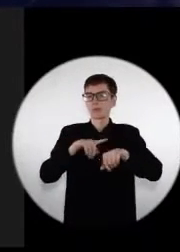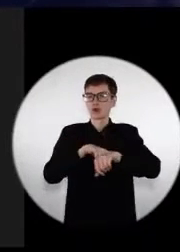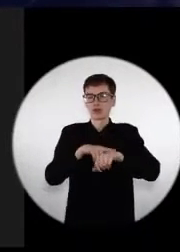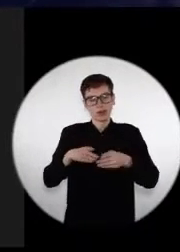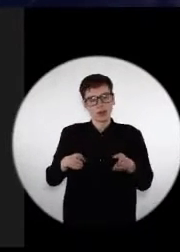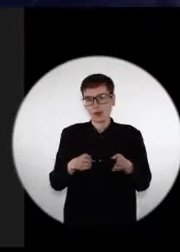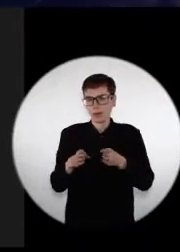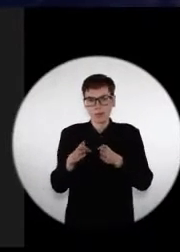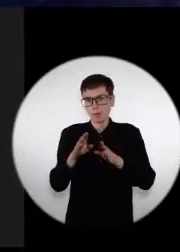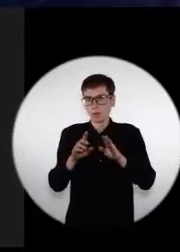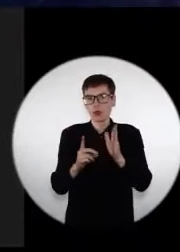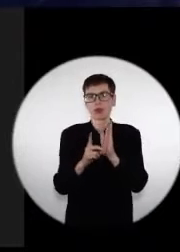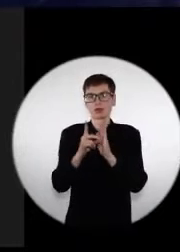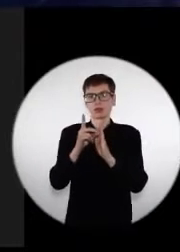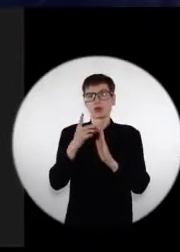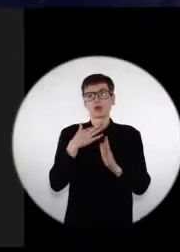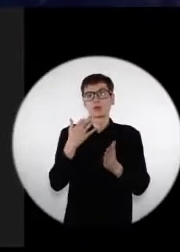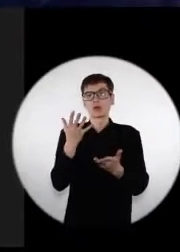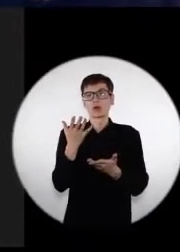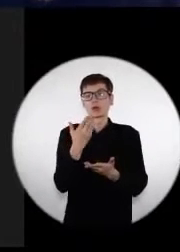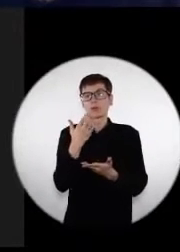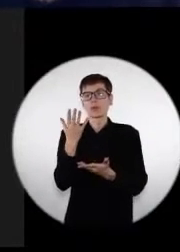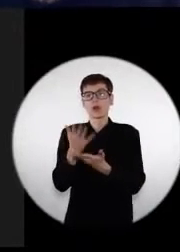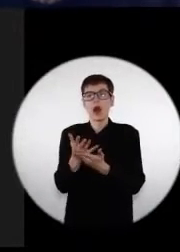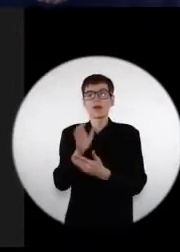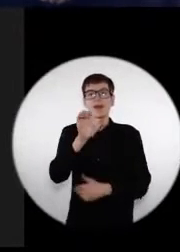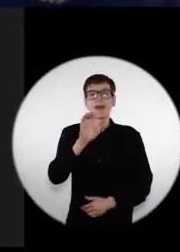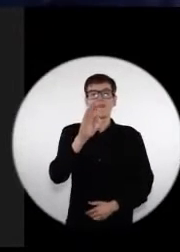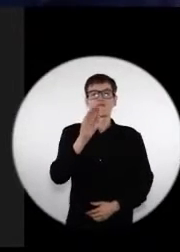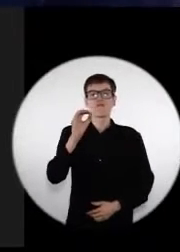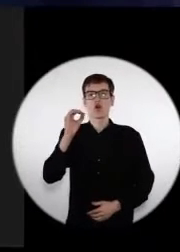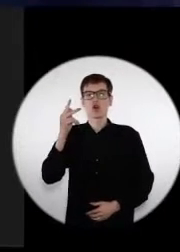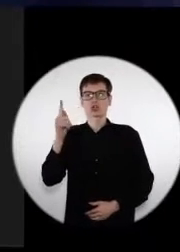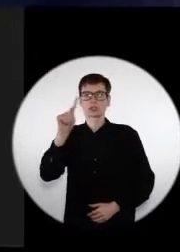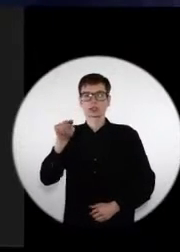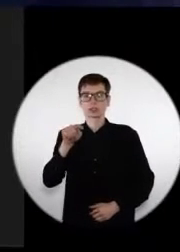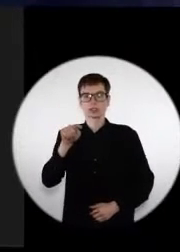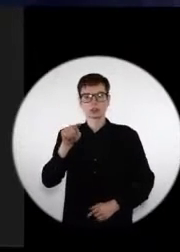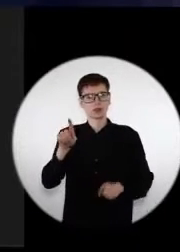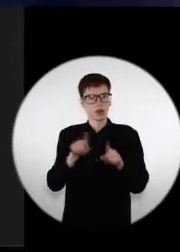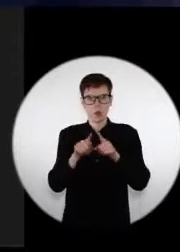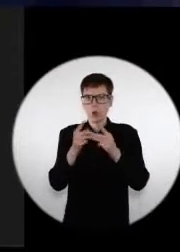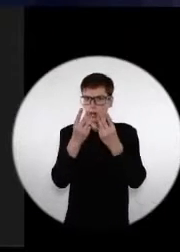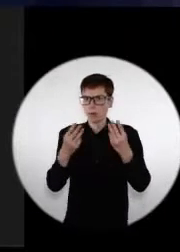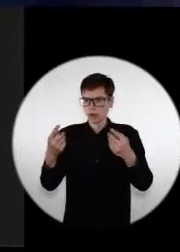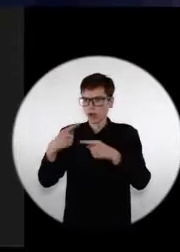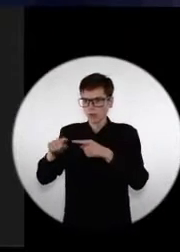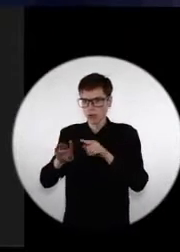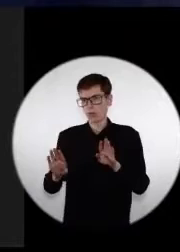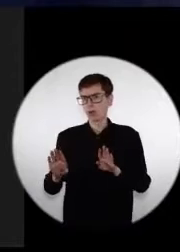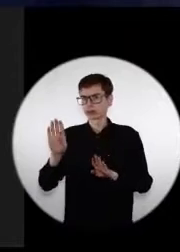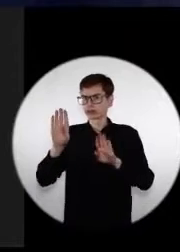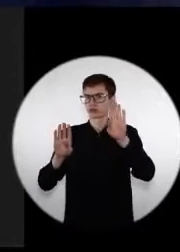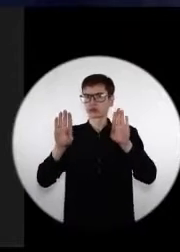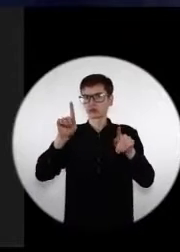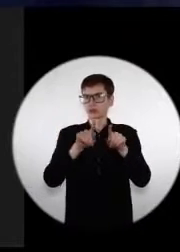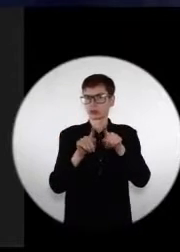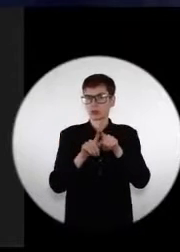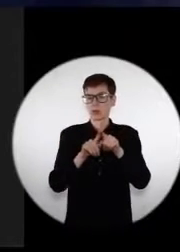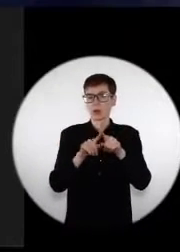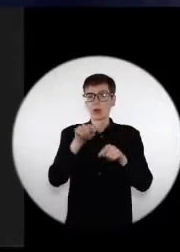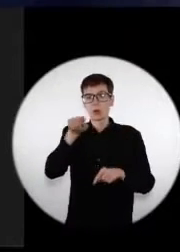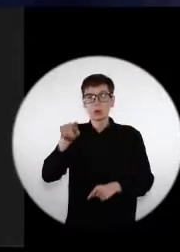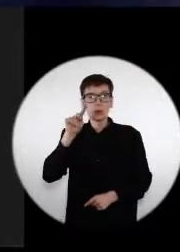yo creo que son que van en carreras paralelo lo mismo con los ebooks lo que marte que son plataformas que son paralelas